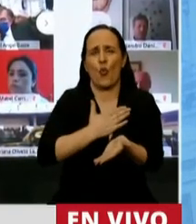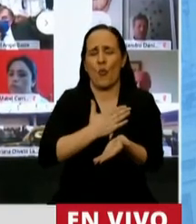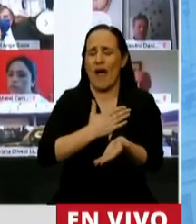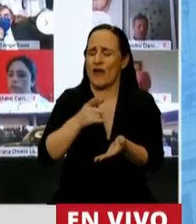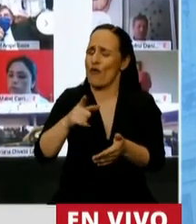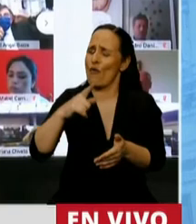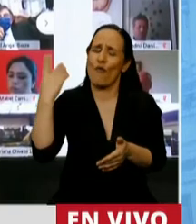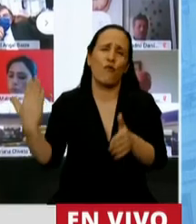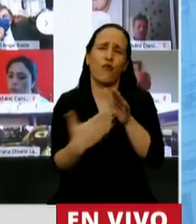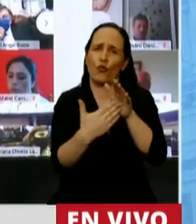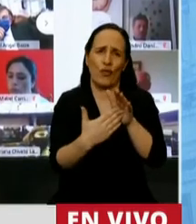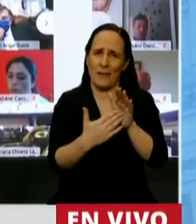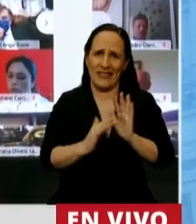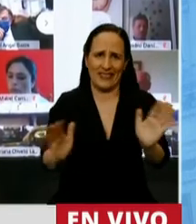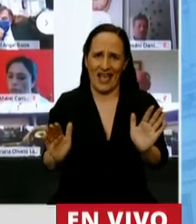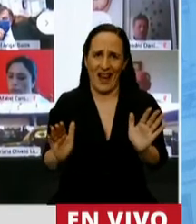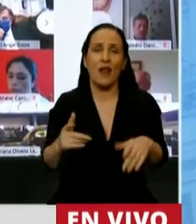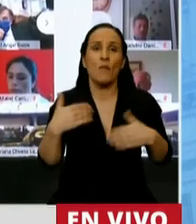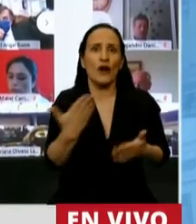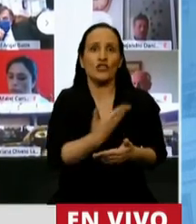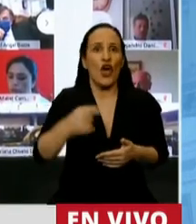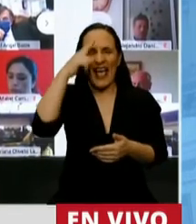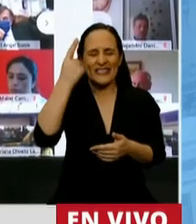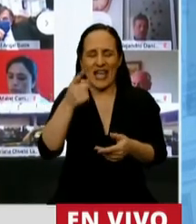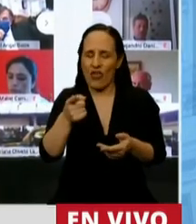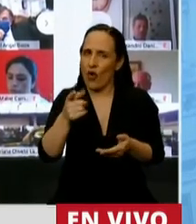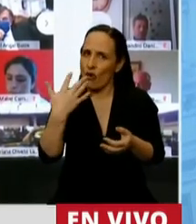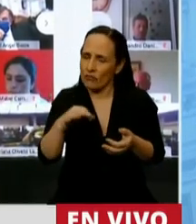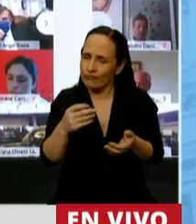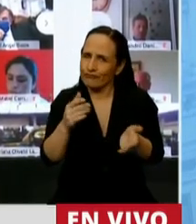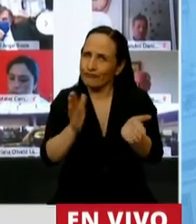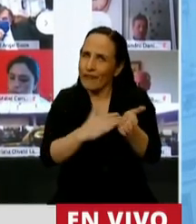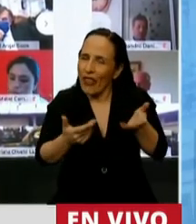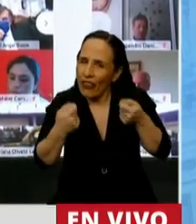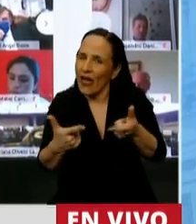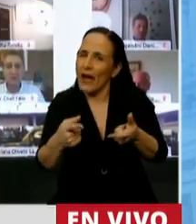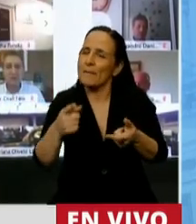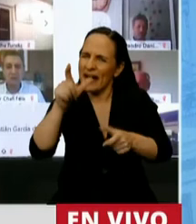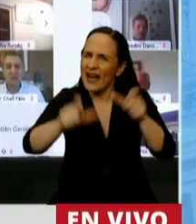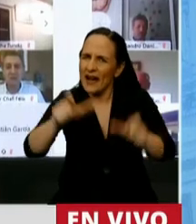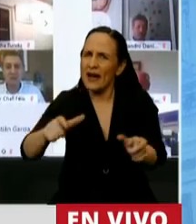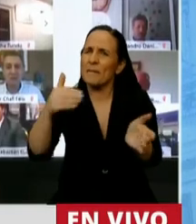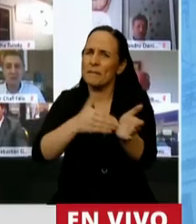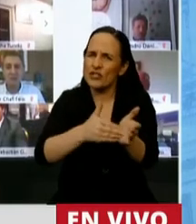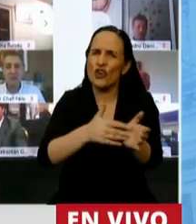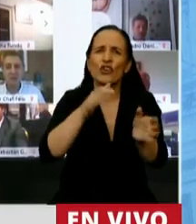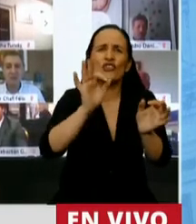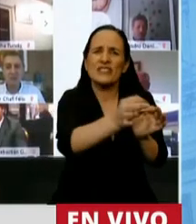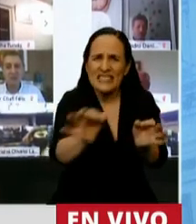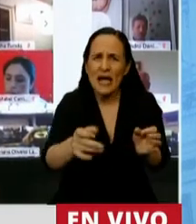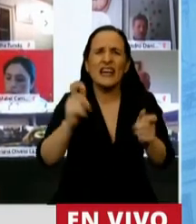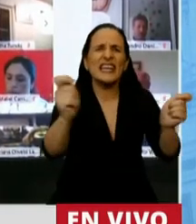tal es garantizado por el Estado para que millones de argentinos y de argentinas no solo sepan quiénes